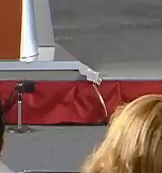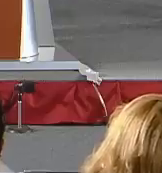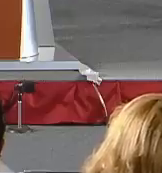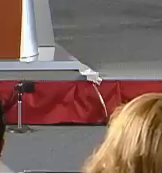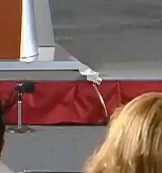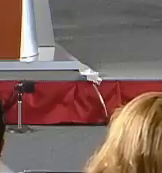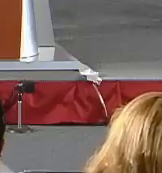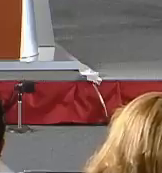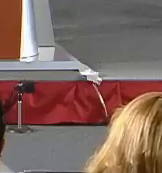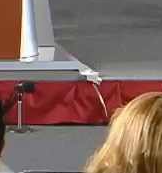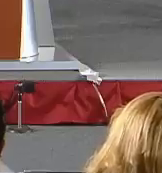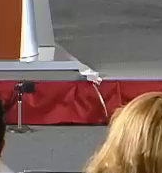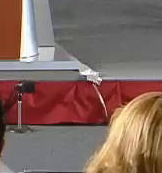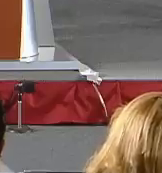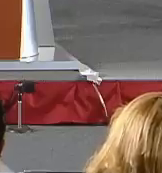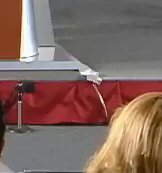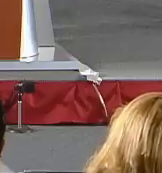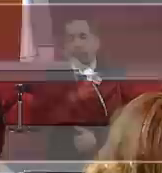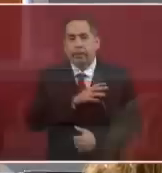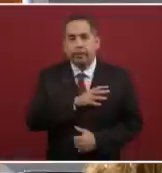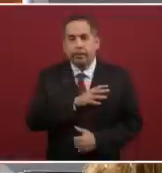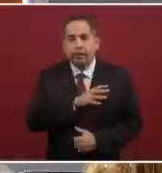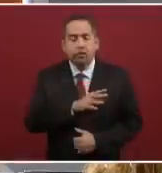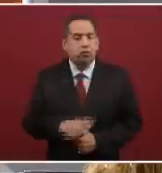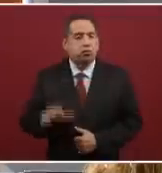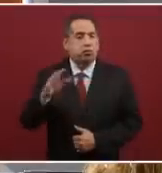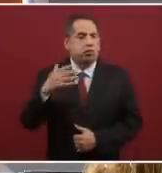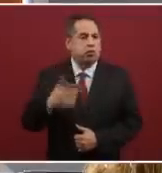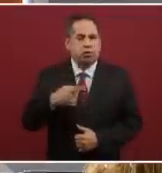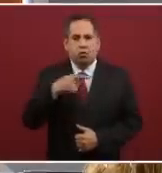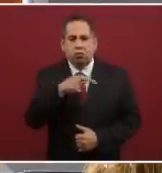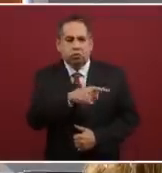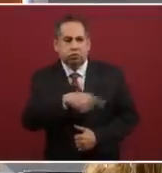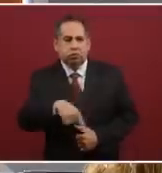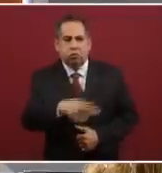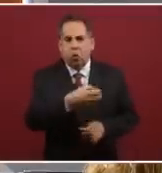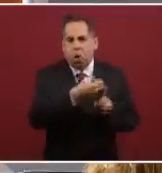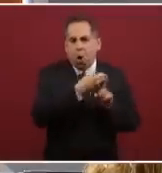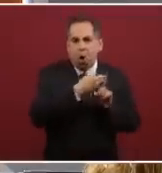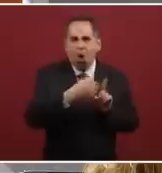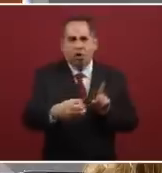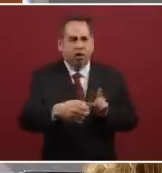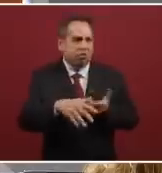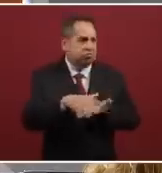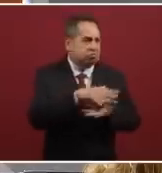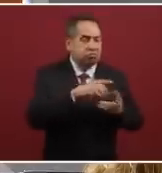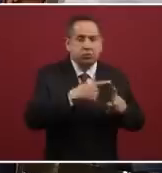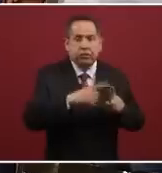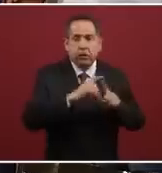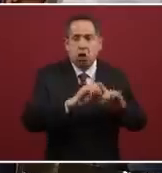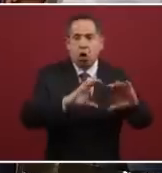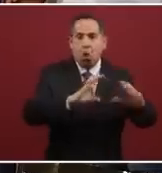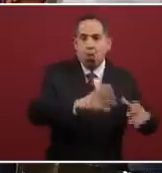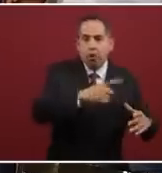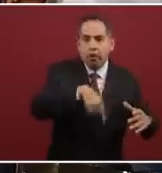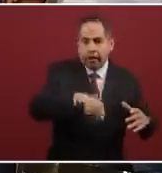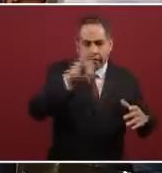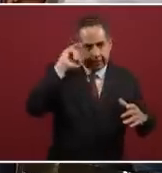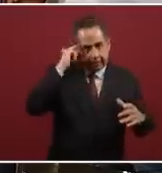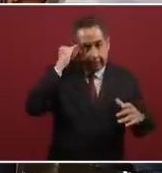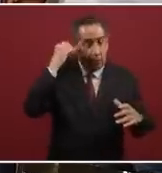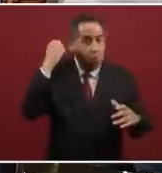excepcional la cultura y la organización de las comunidades de los pueblos